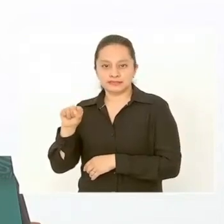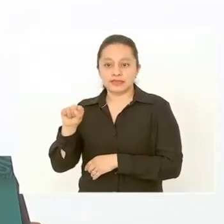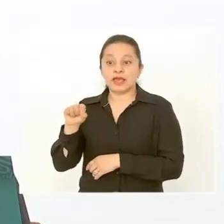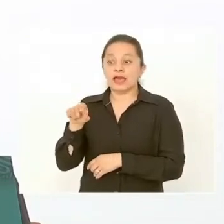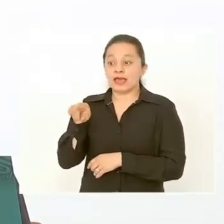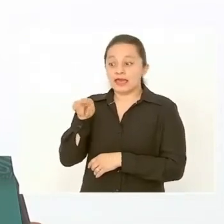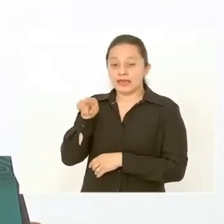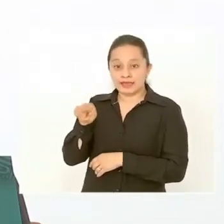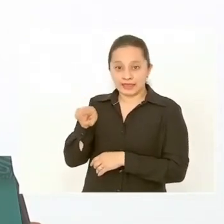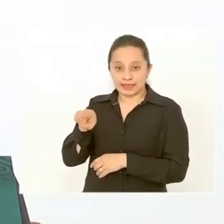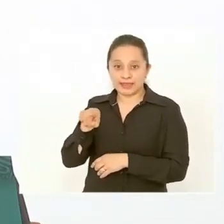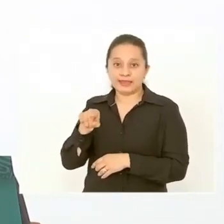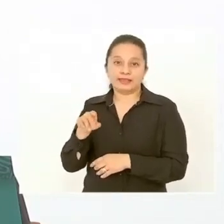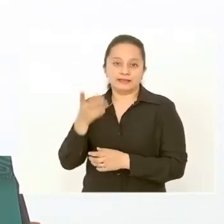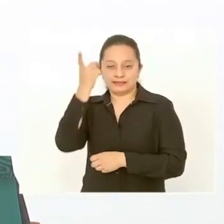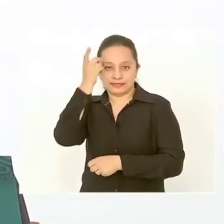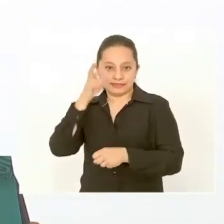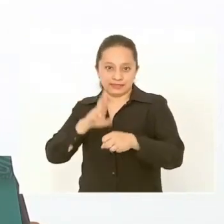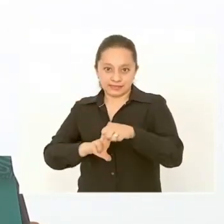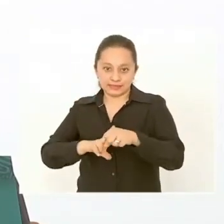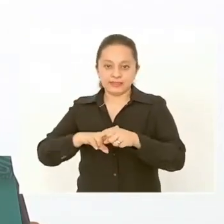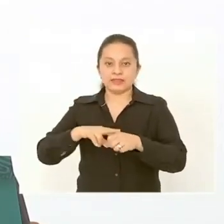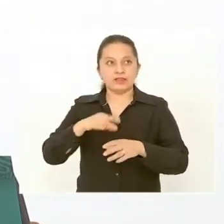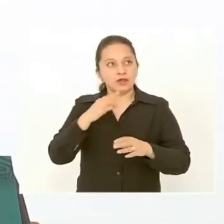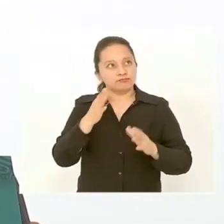informado 120